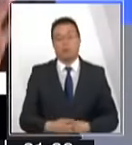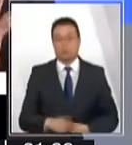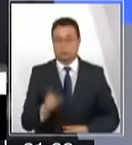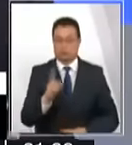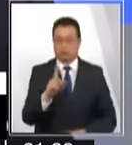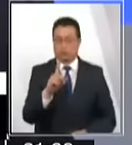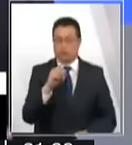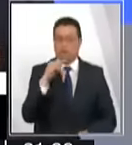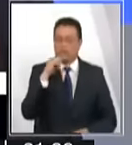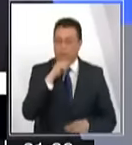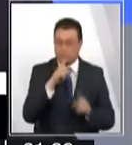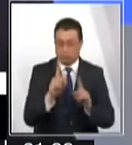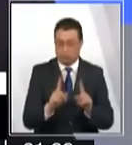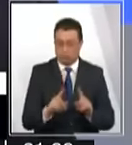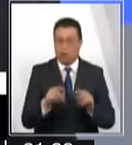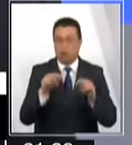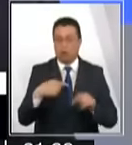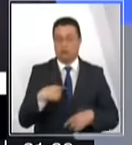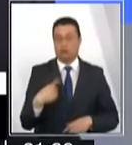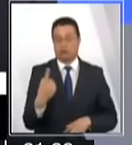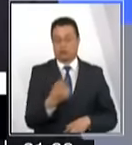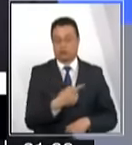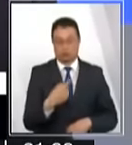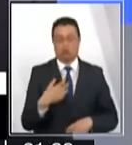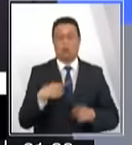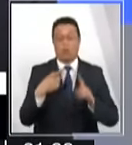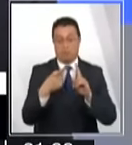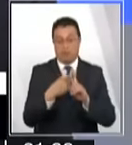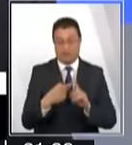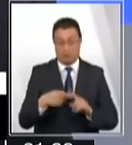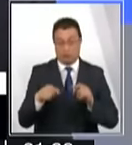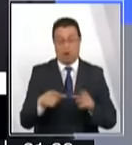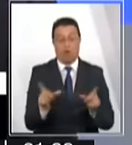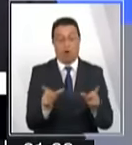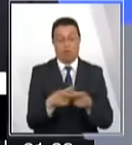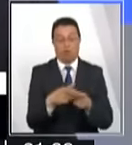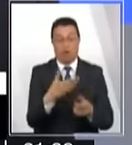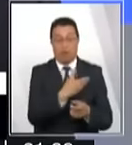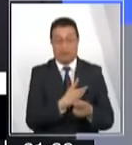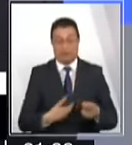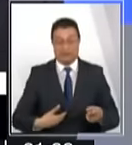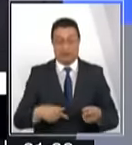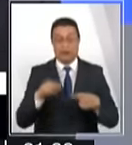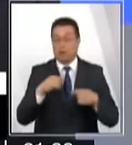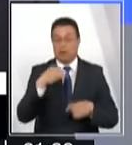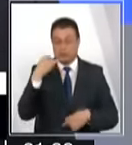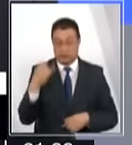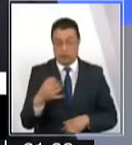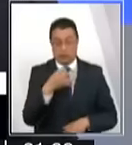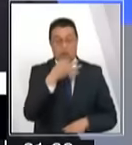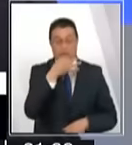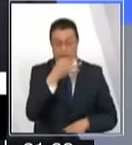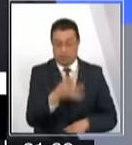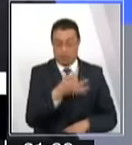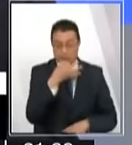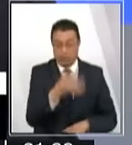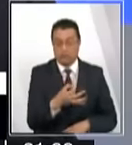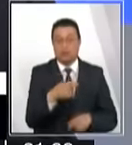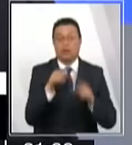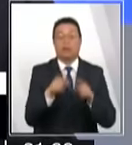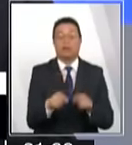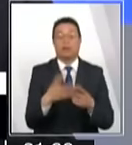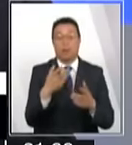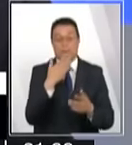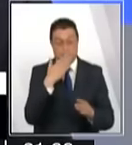falso Nosotros hemos participado en estas comisiones presidenciales y siempre hemos señalado que eh la